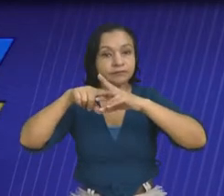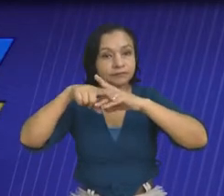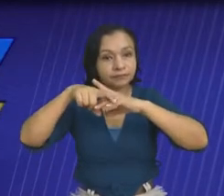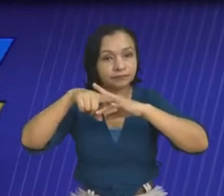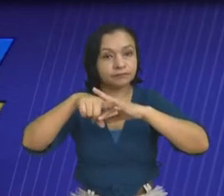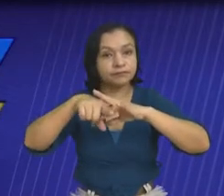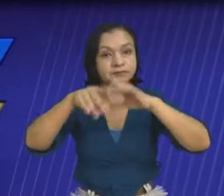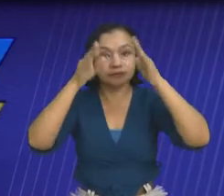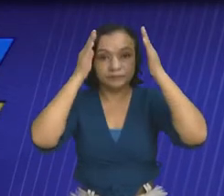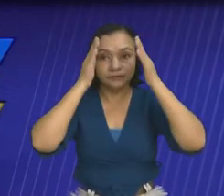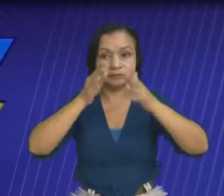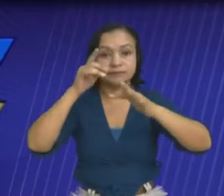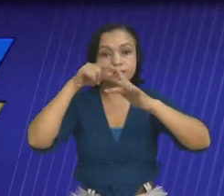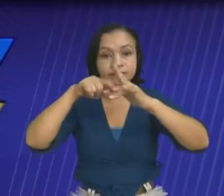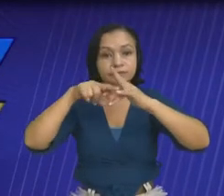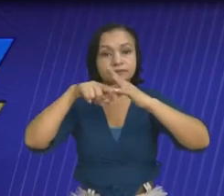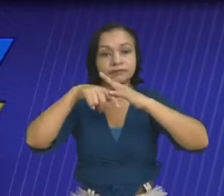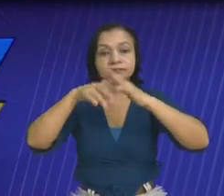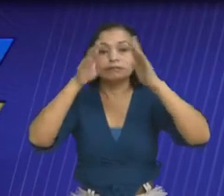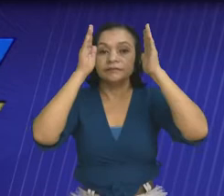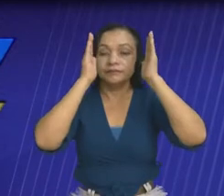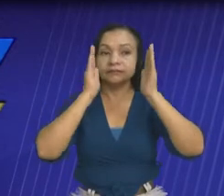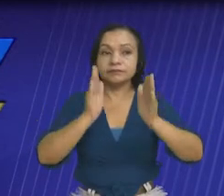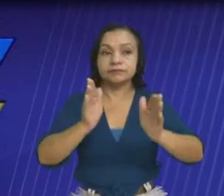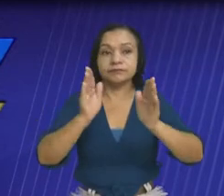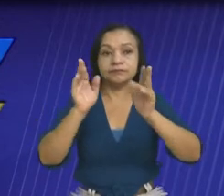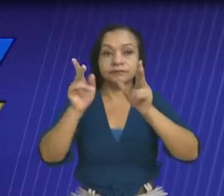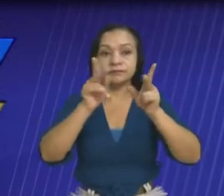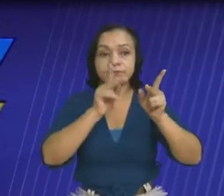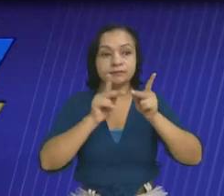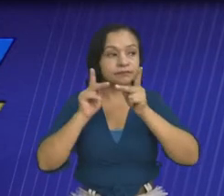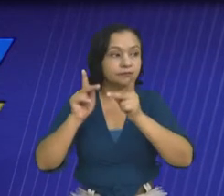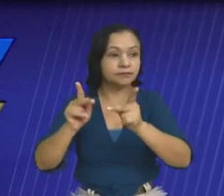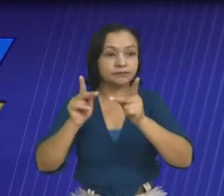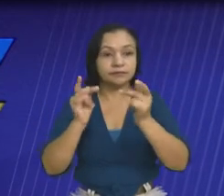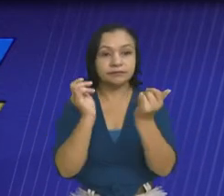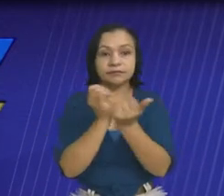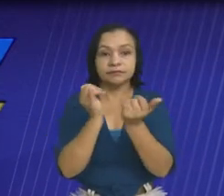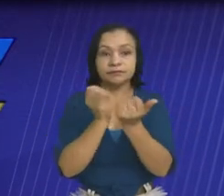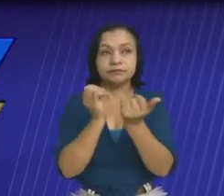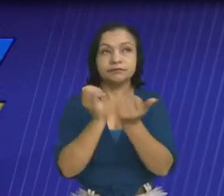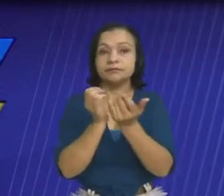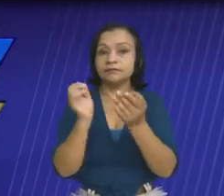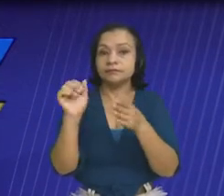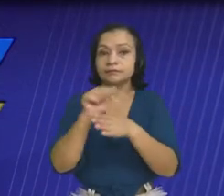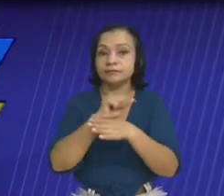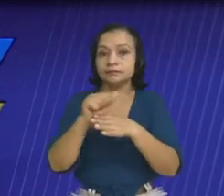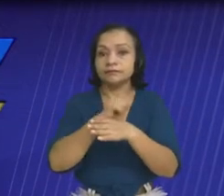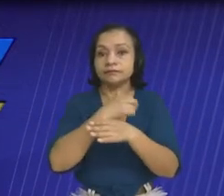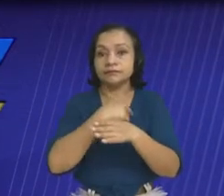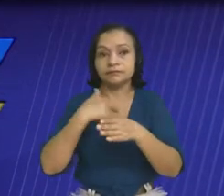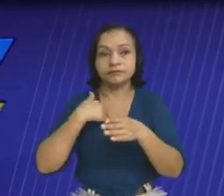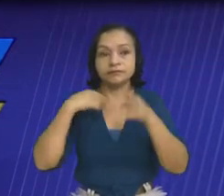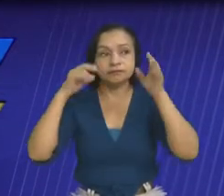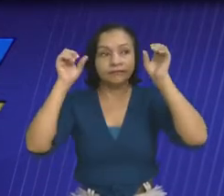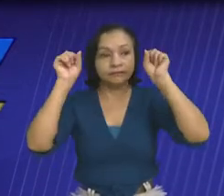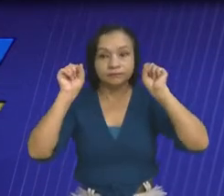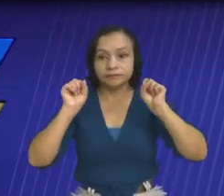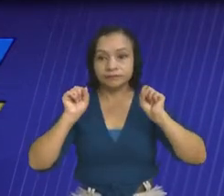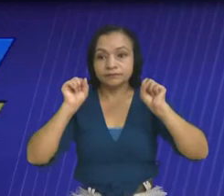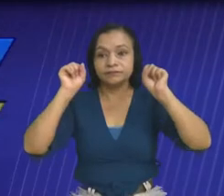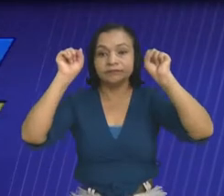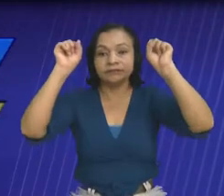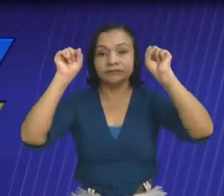una manera integral para poder realmente asegurar la atención de las personas. También ejercicios de fisioterapia para poder